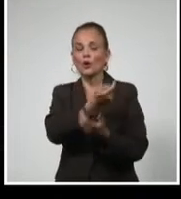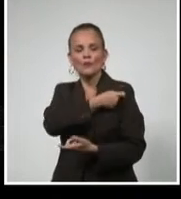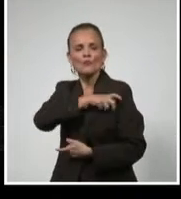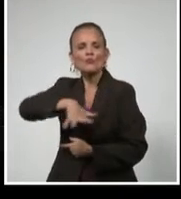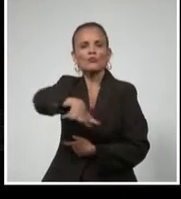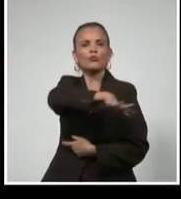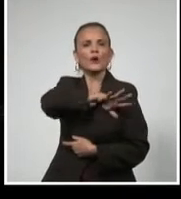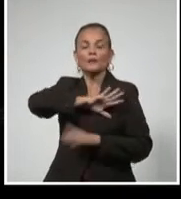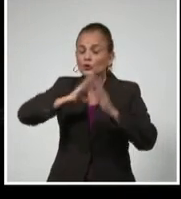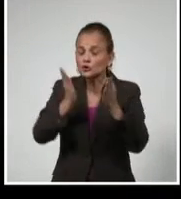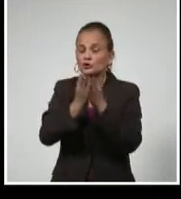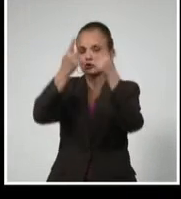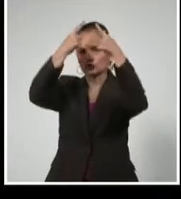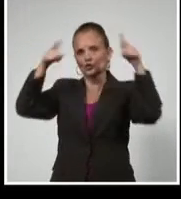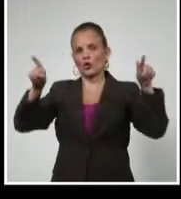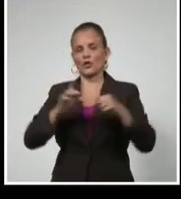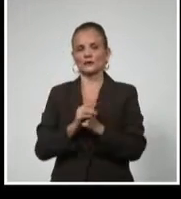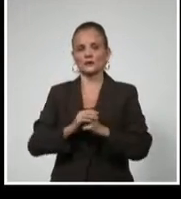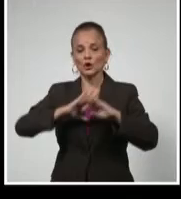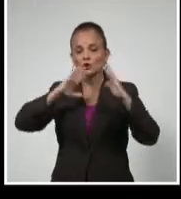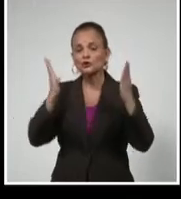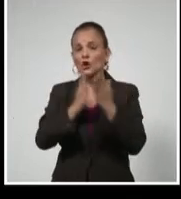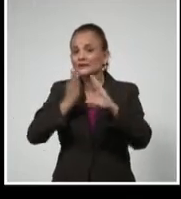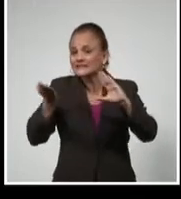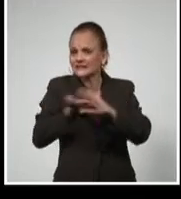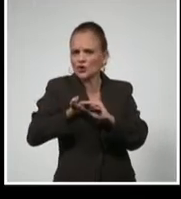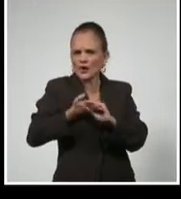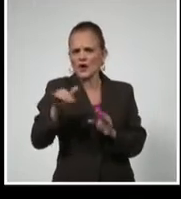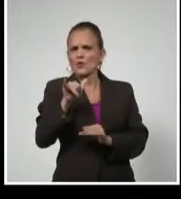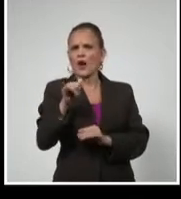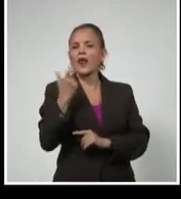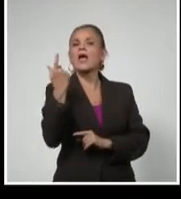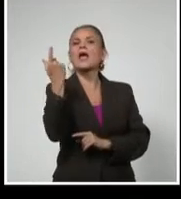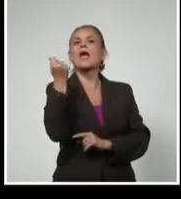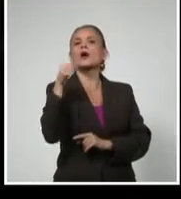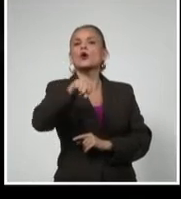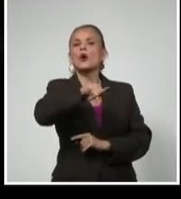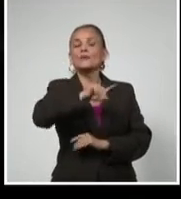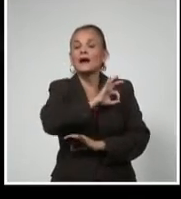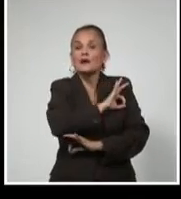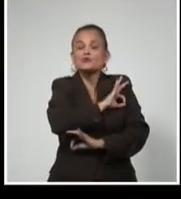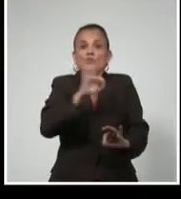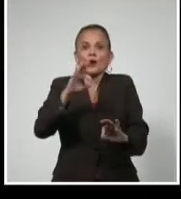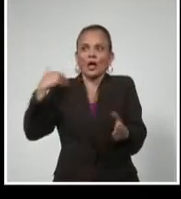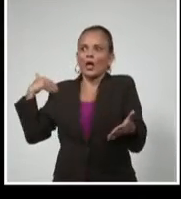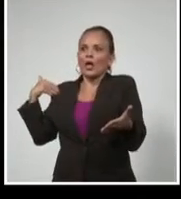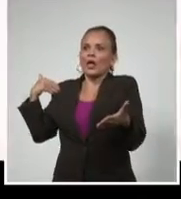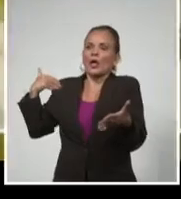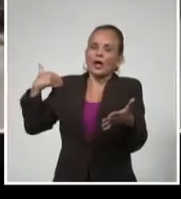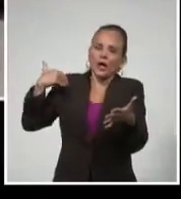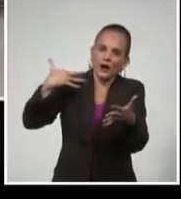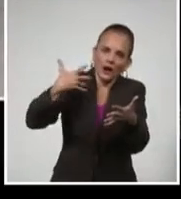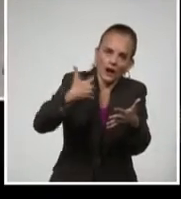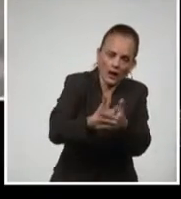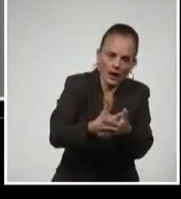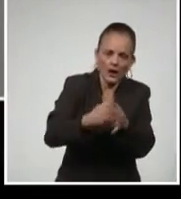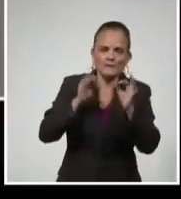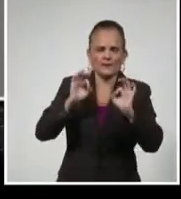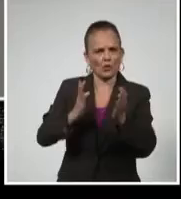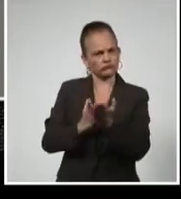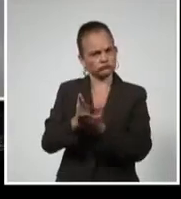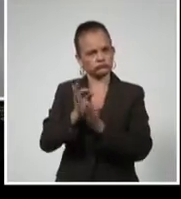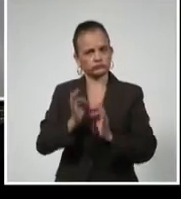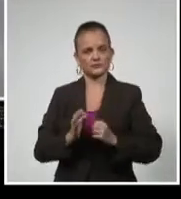sistema de sanciones económicos más abarcador y prolongado que se haya aplicado jamás contra país alguno. A pesar de